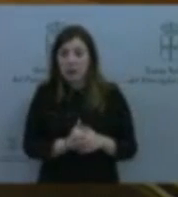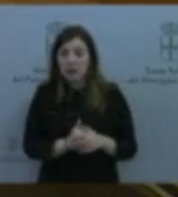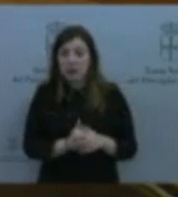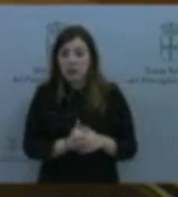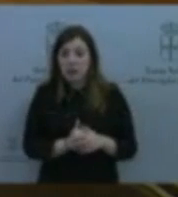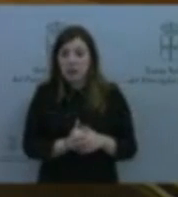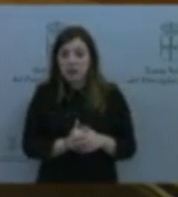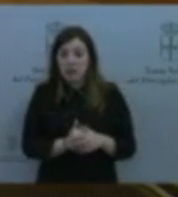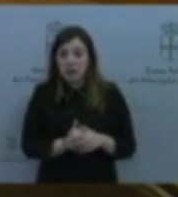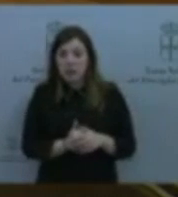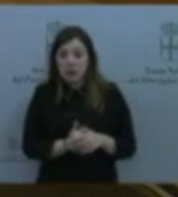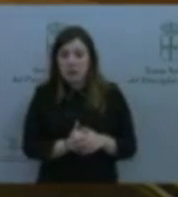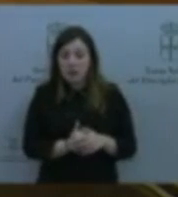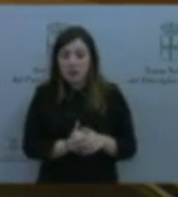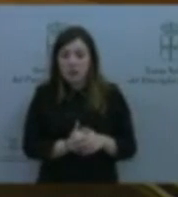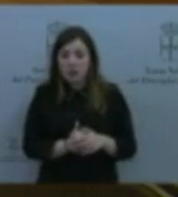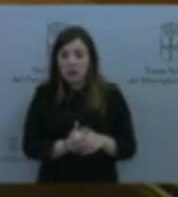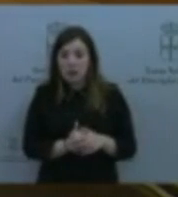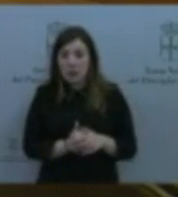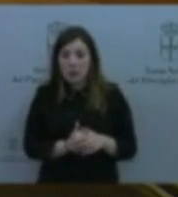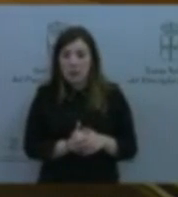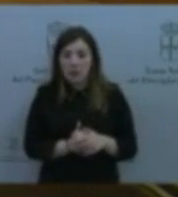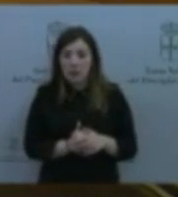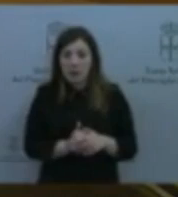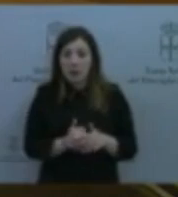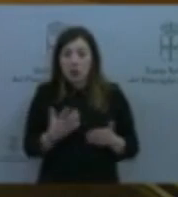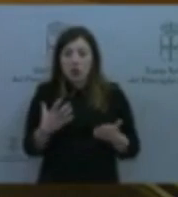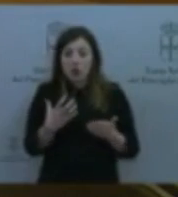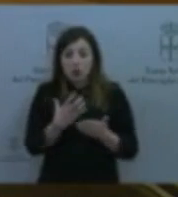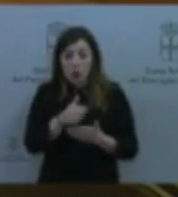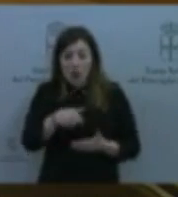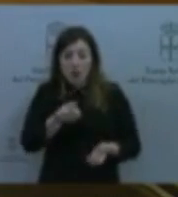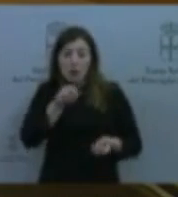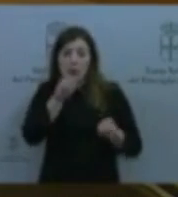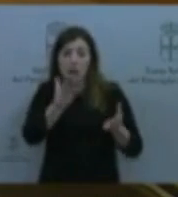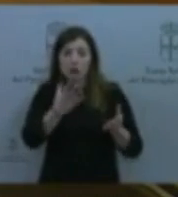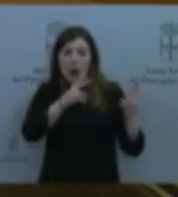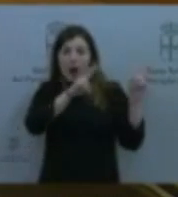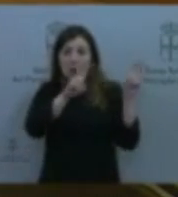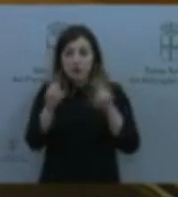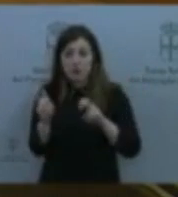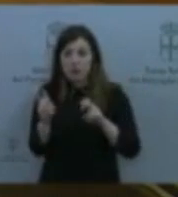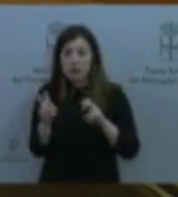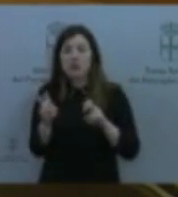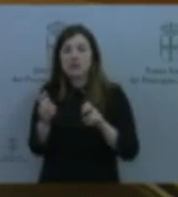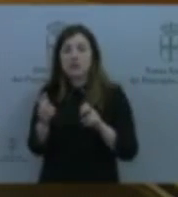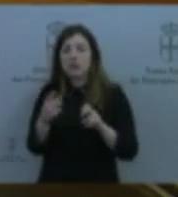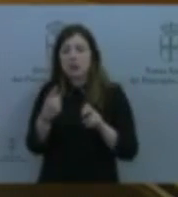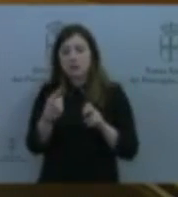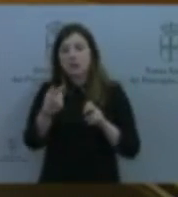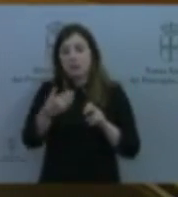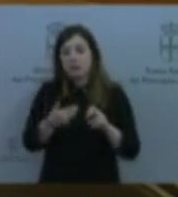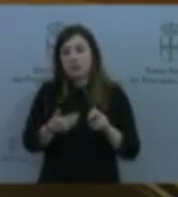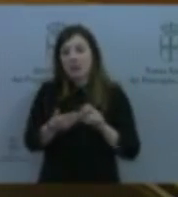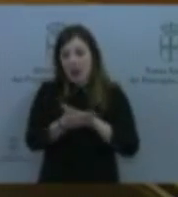todo lo que aquí planteamos, evidentemente, hay cuestiones que son de largo aliento, ¿no? Y de las que nos gustaría saber, conocer, y